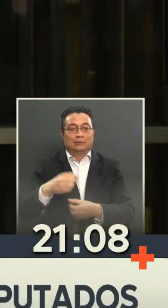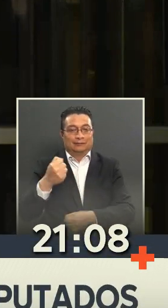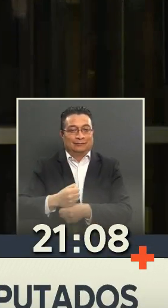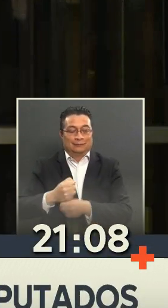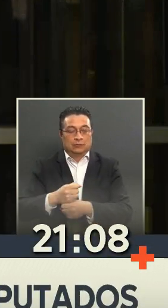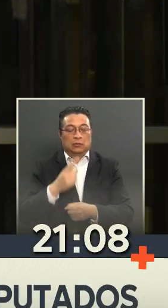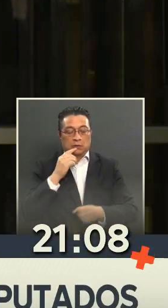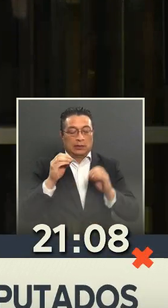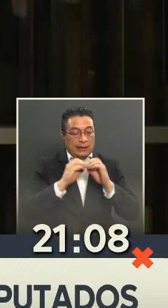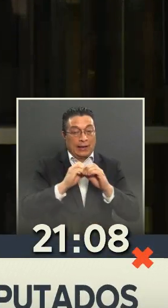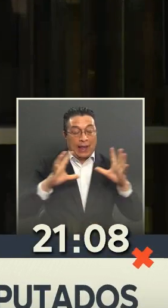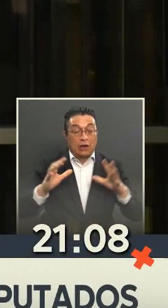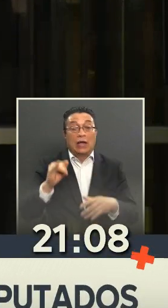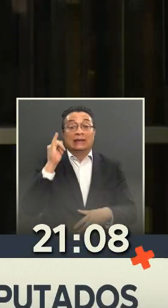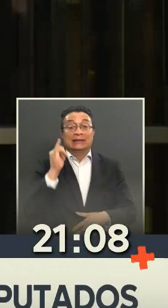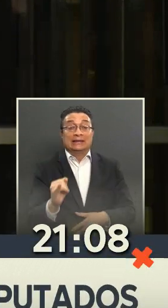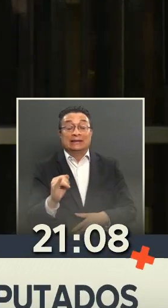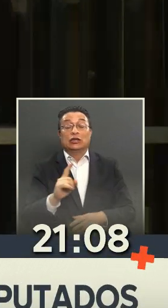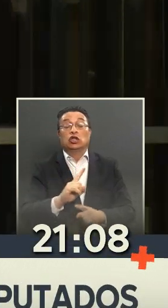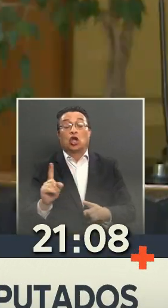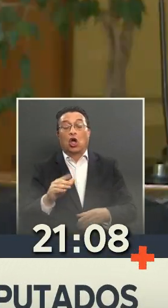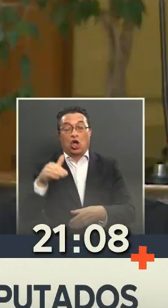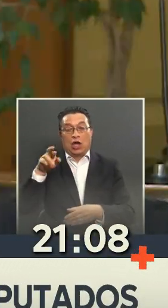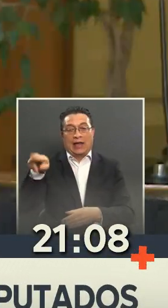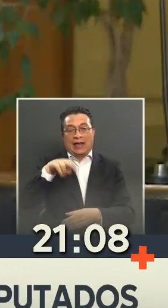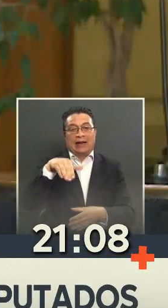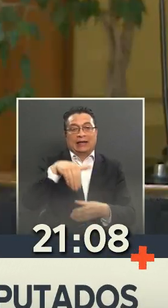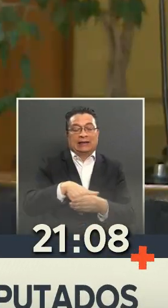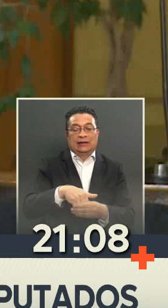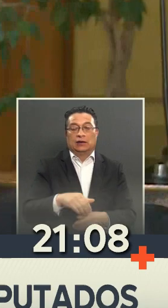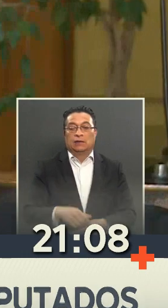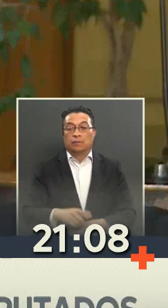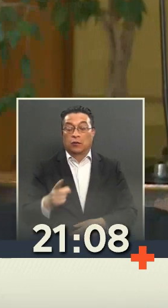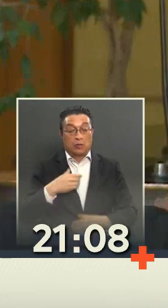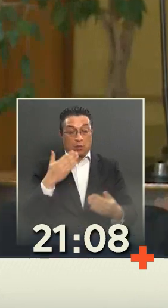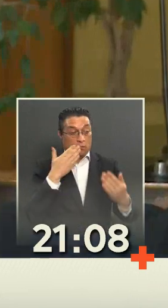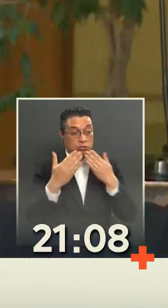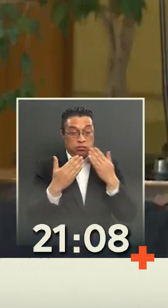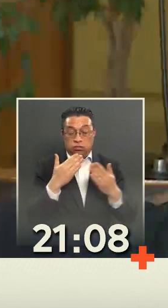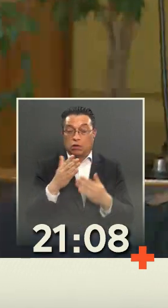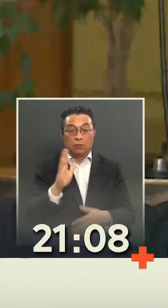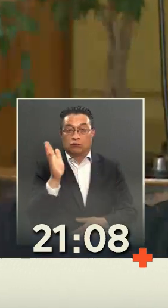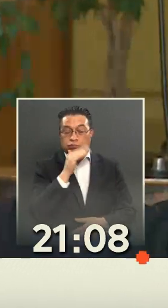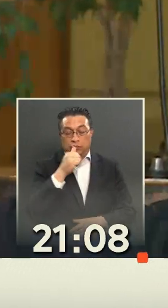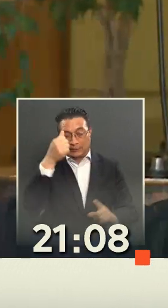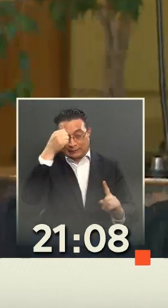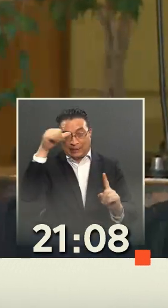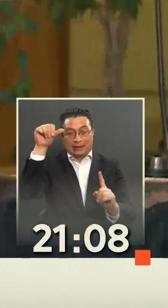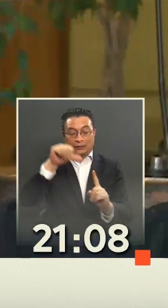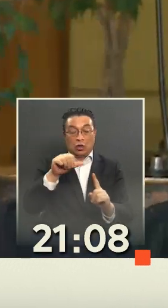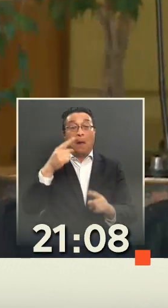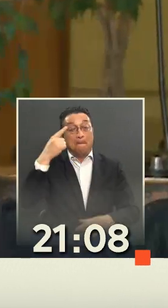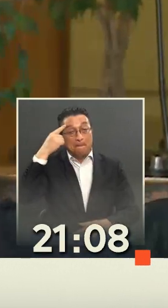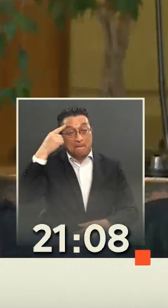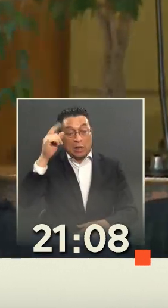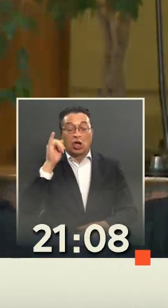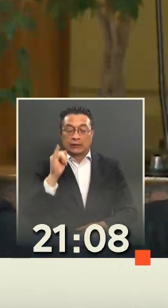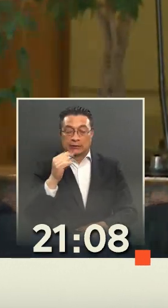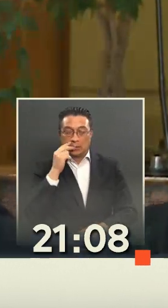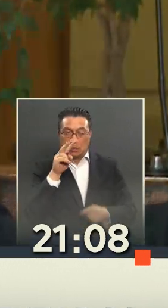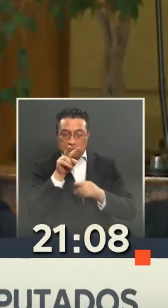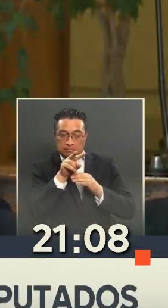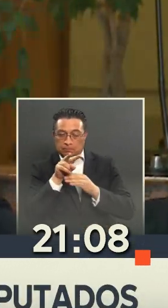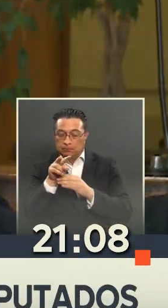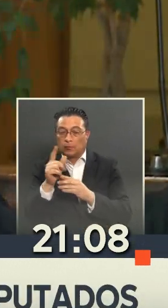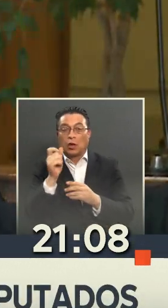definir si va a la reelección o no. No lo hemos conversado fríamente si caerá alguna sanción, pero sí que íbamos a estar observando cuáles iban a ser,